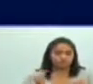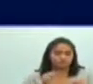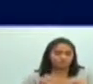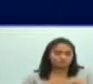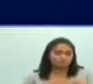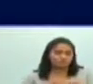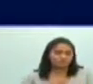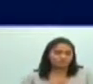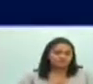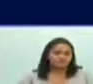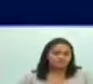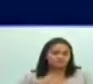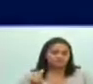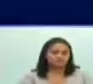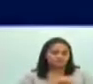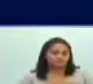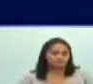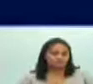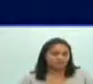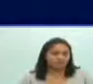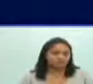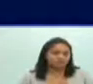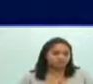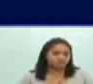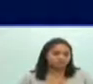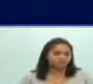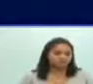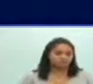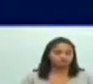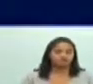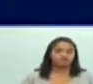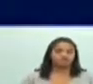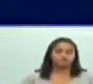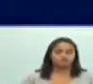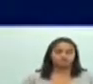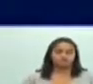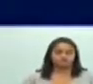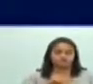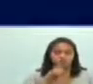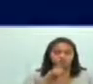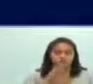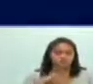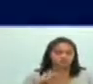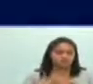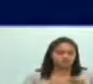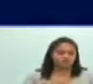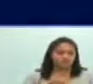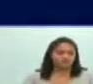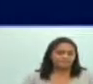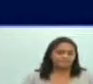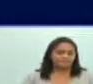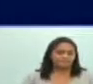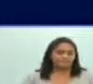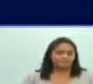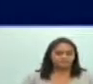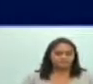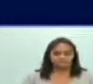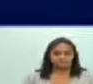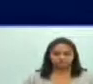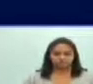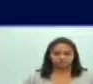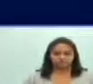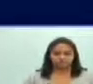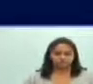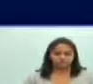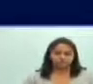los matices, y tiende a ser incluso un poco ambiguo, por eso es que existen esta diversidad de